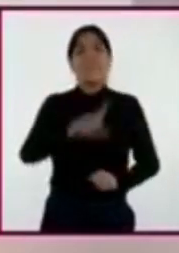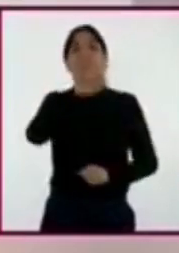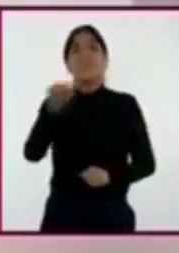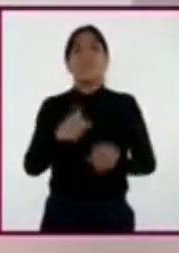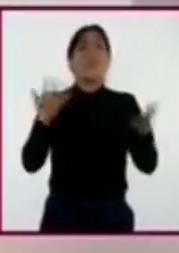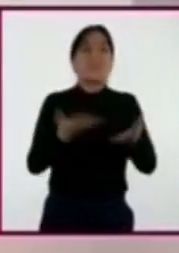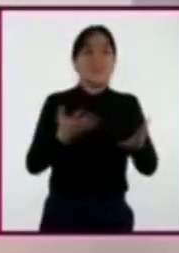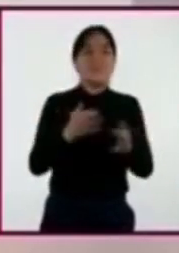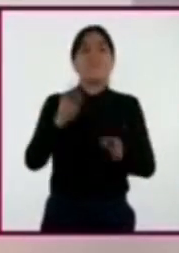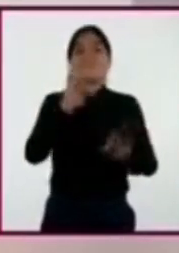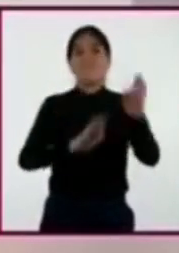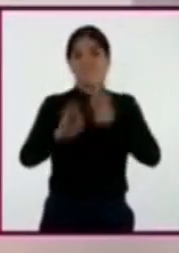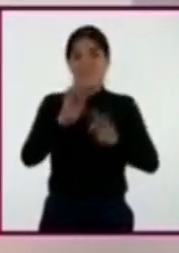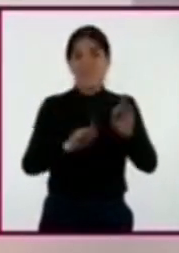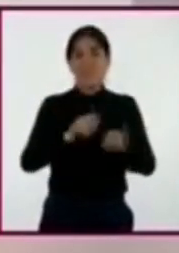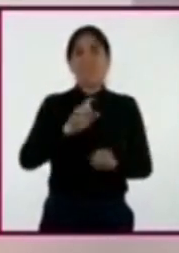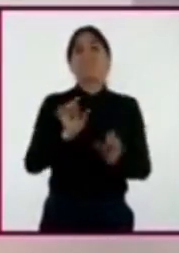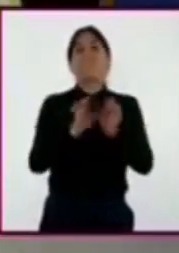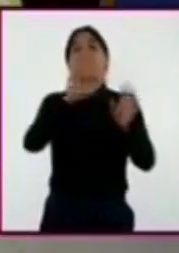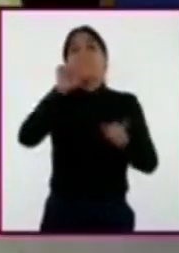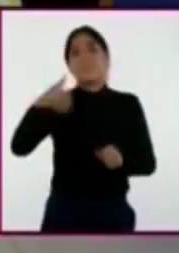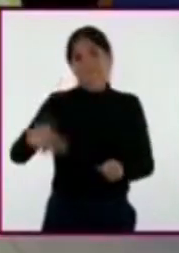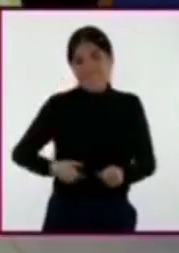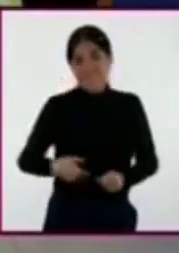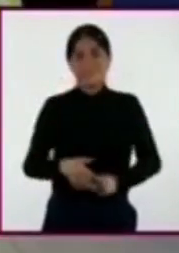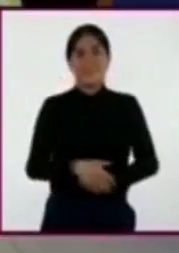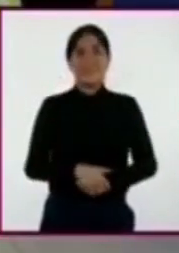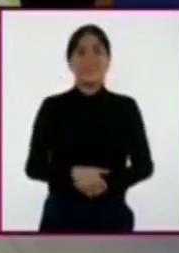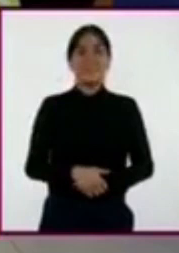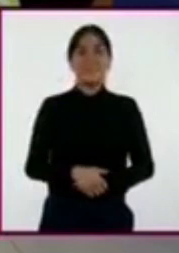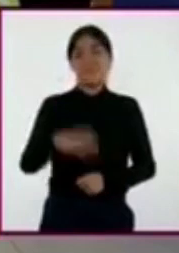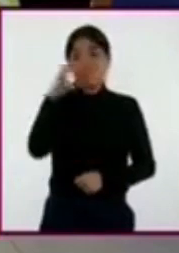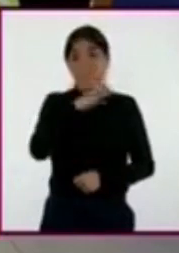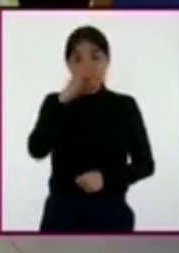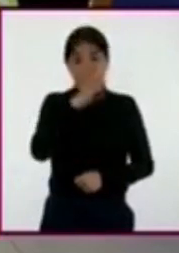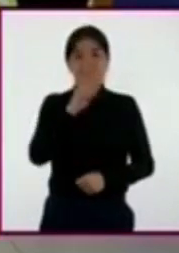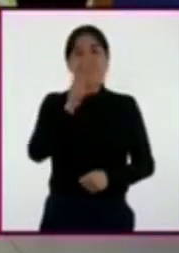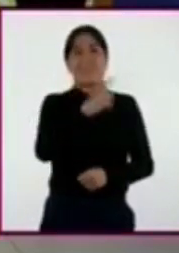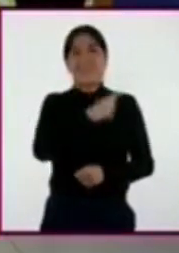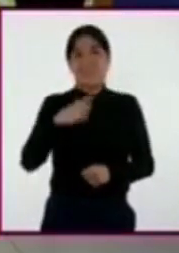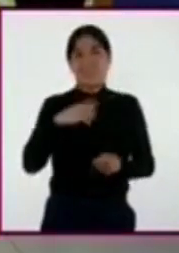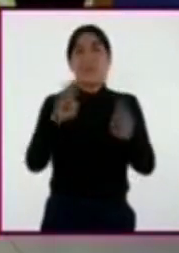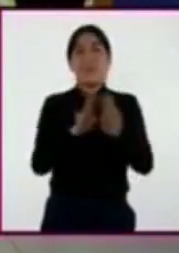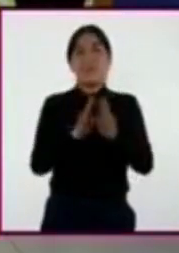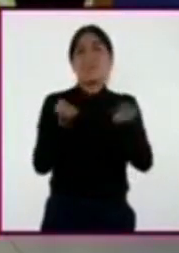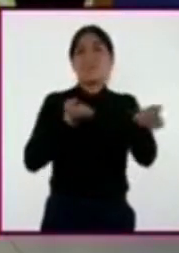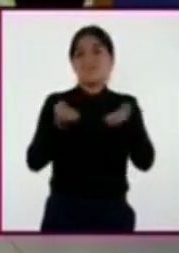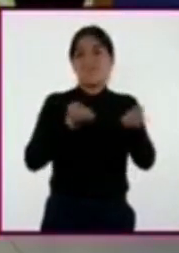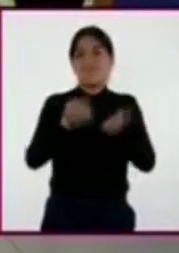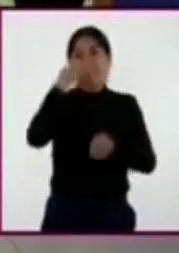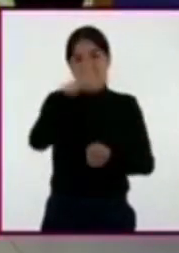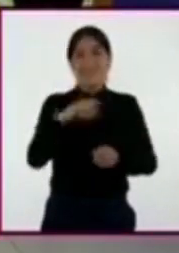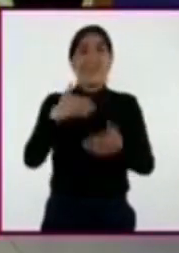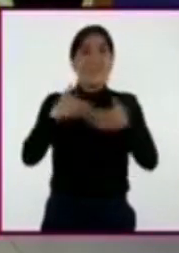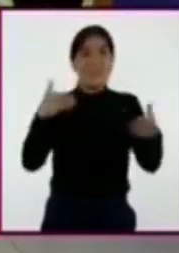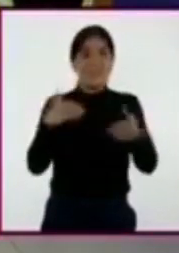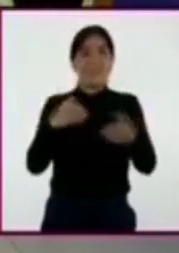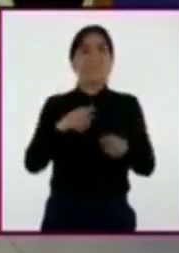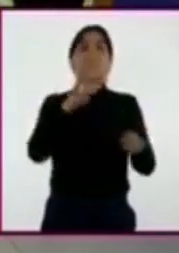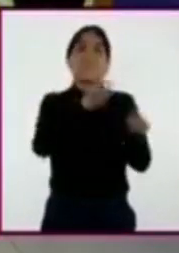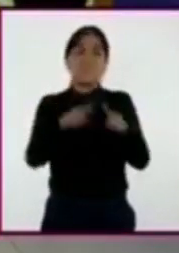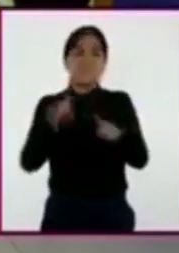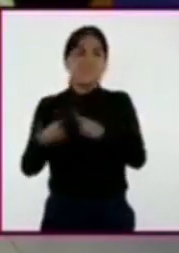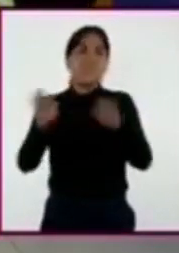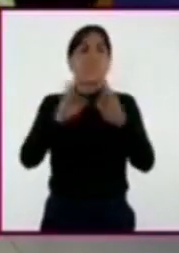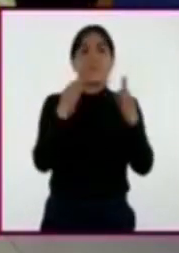ejecutar actividad física sin lastimarlo. El calentamiento o adecuación morfofuncional se ha realizado de